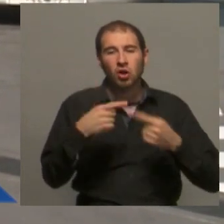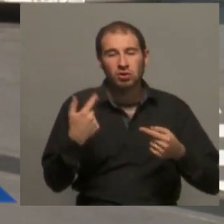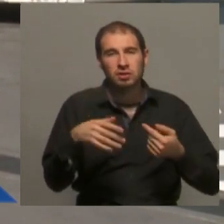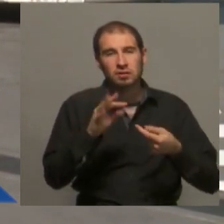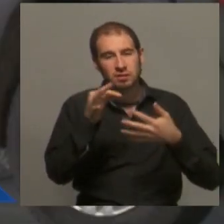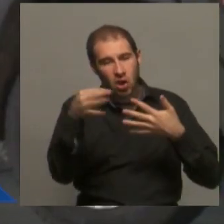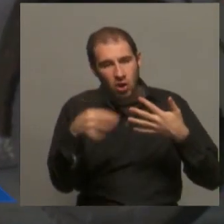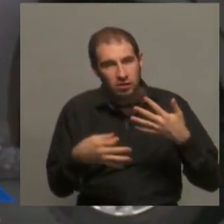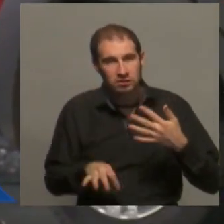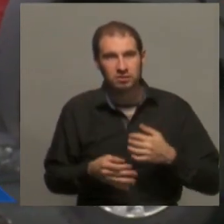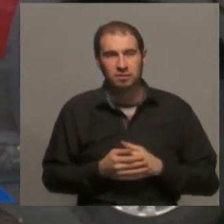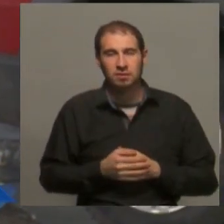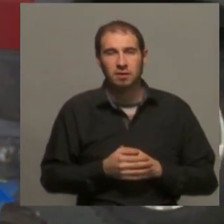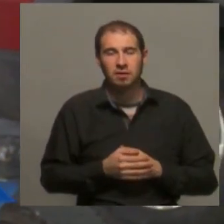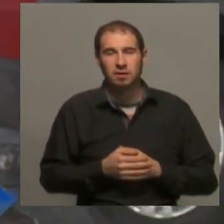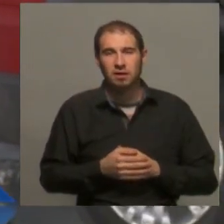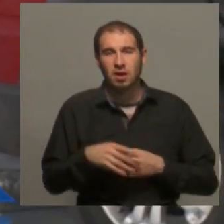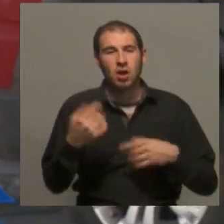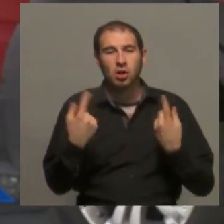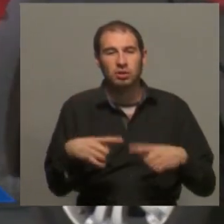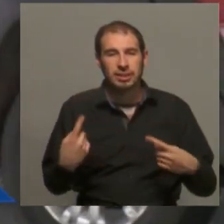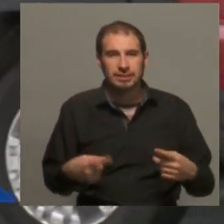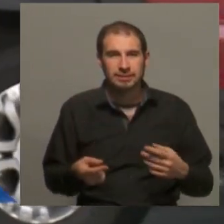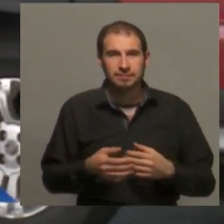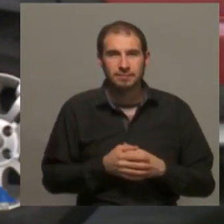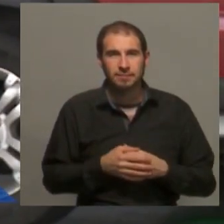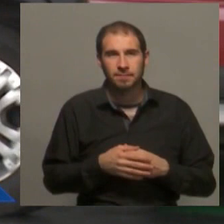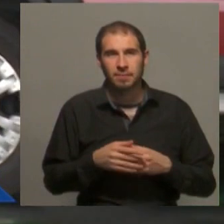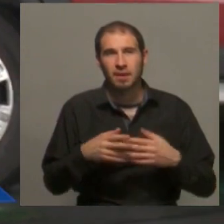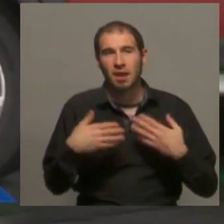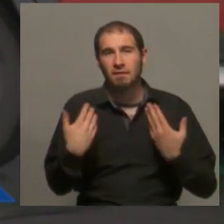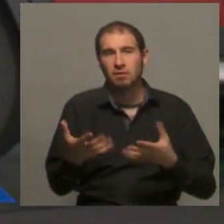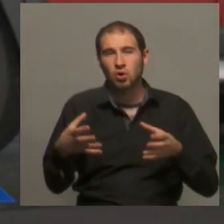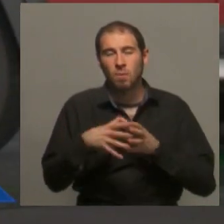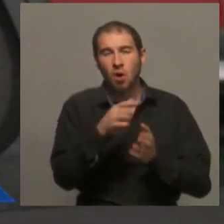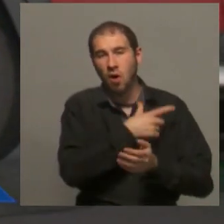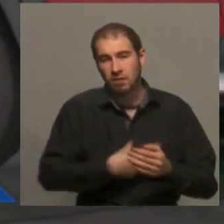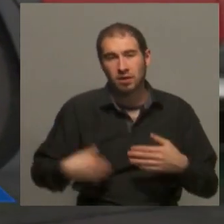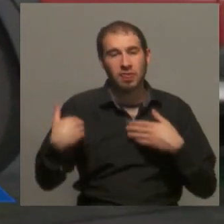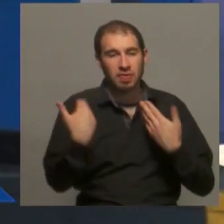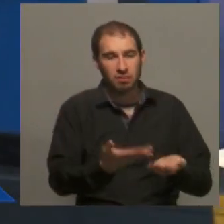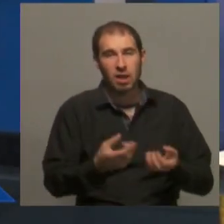correctivos, tiene que haber alguna compensación por parte del Estado, porque es